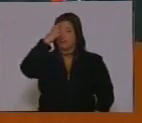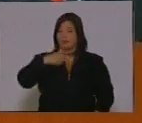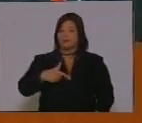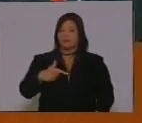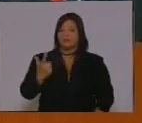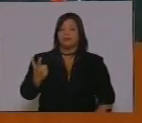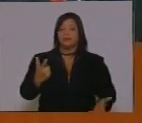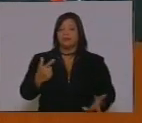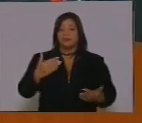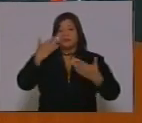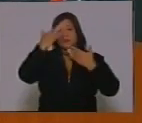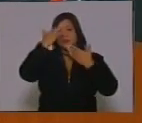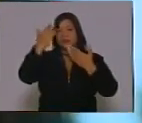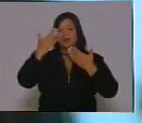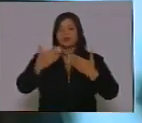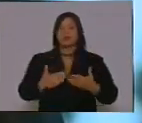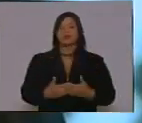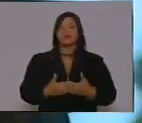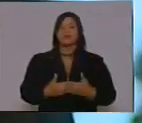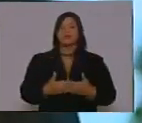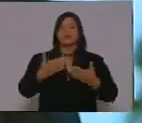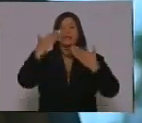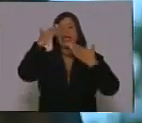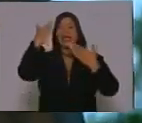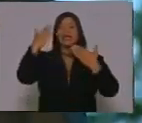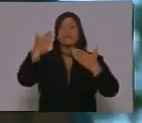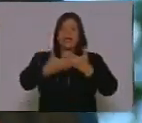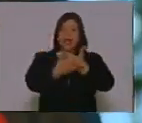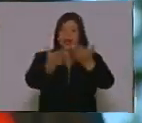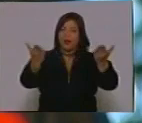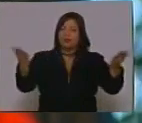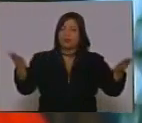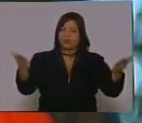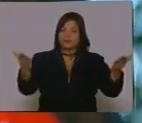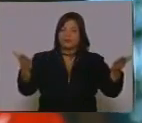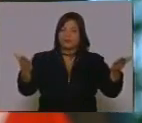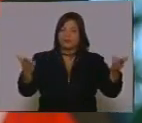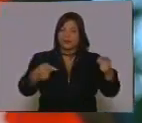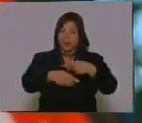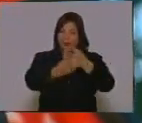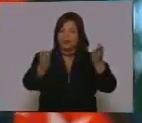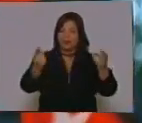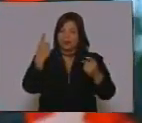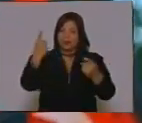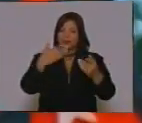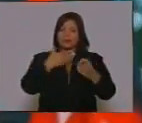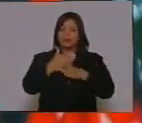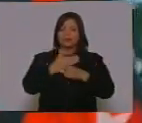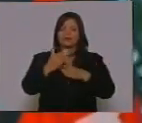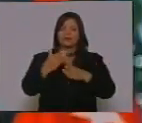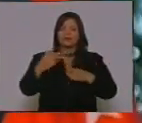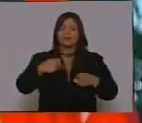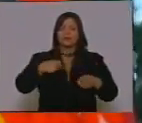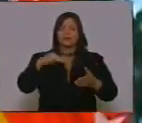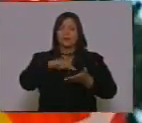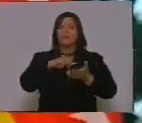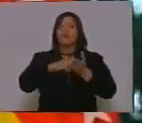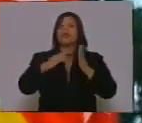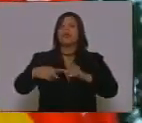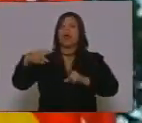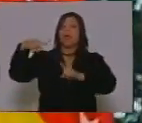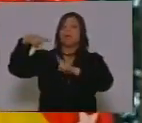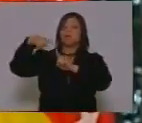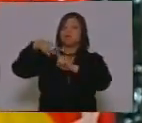mirandino quiero darle las gracias a ustedes, compañeros y compañeras. Porque los mirandinos hemos sido